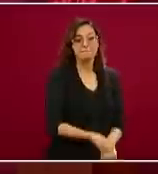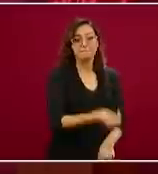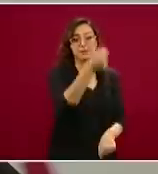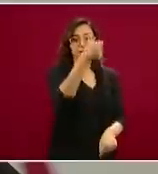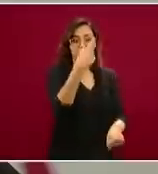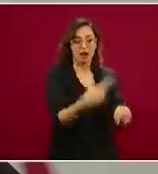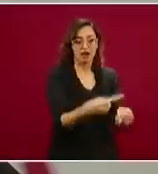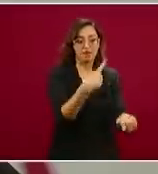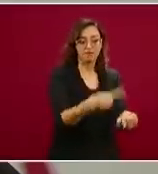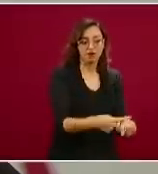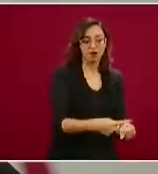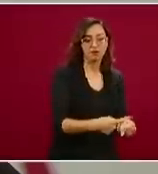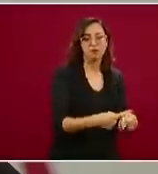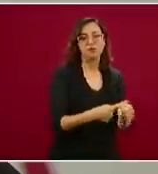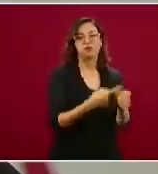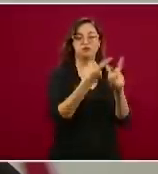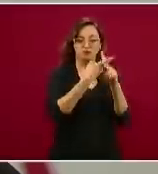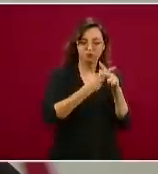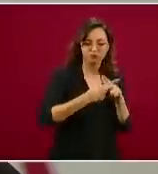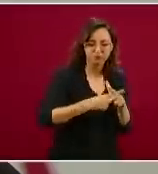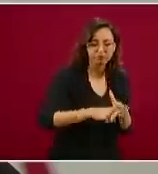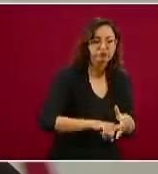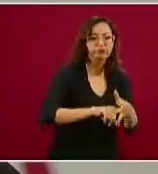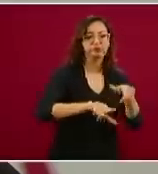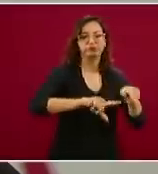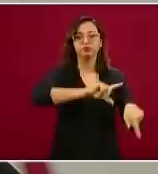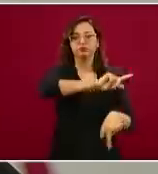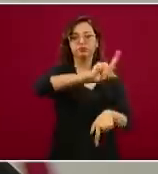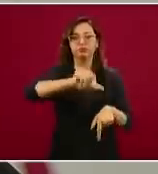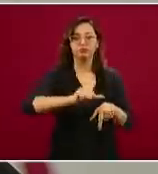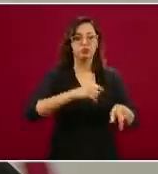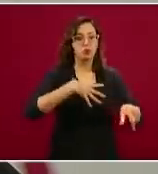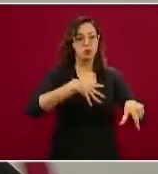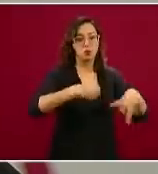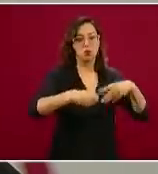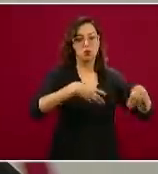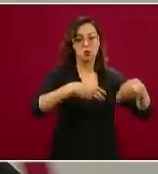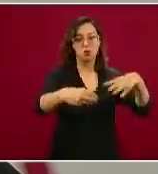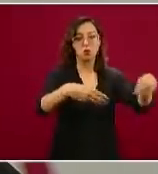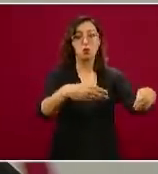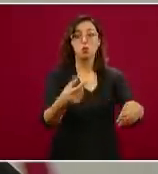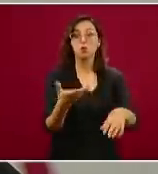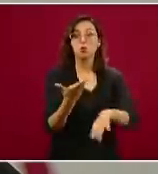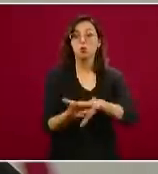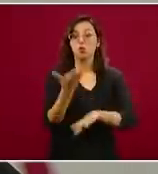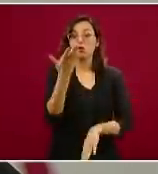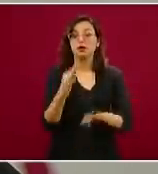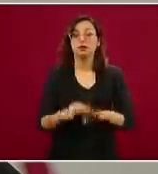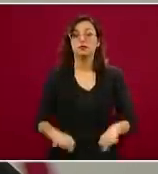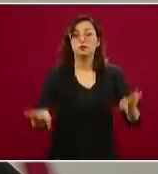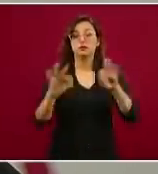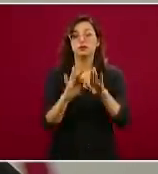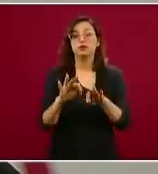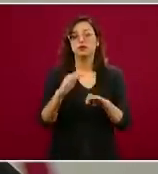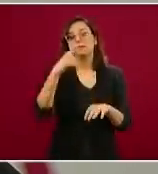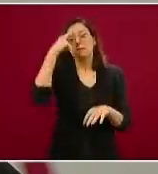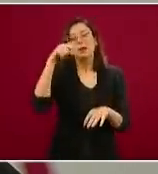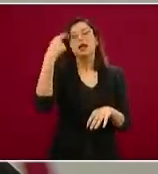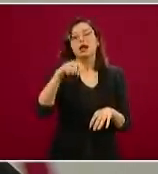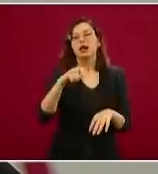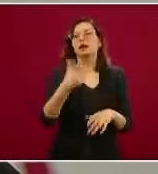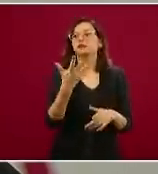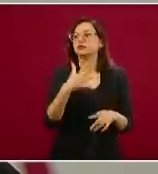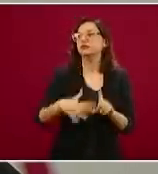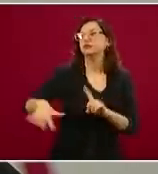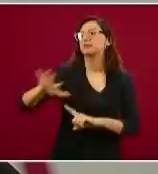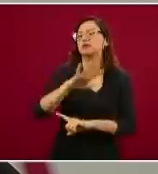y la entrada a este periodo de transmisión comunitaria. Esto es de especial interés para entender la situación en México